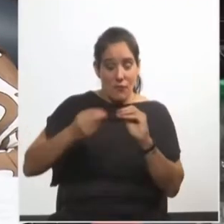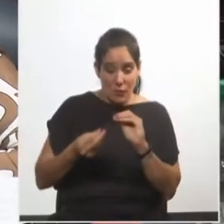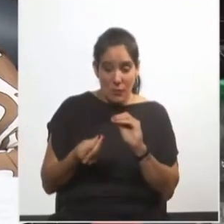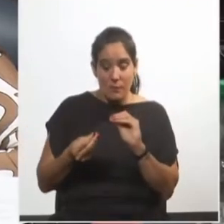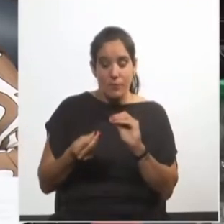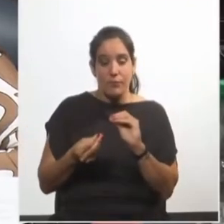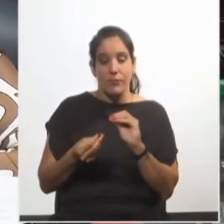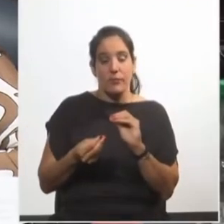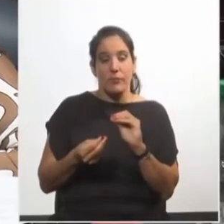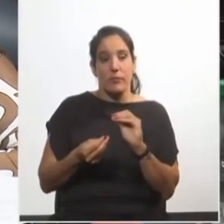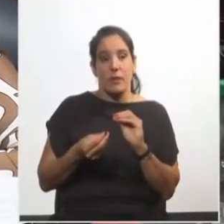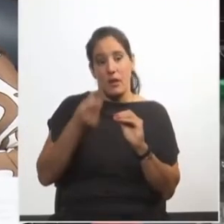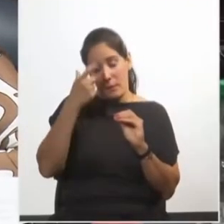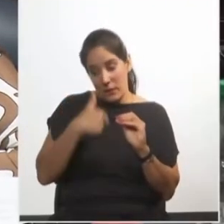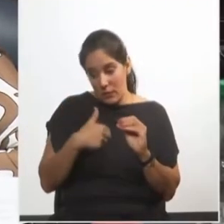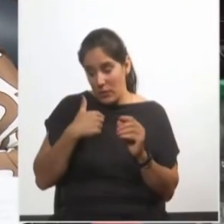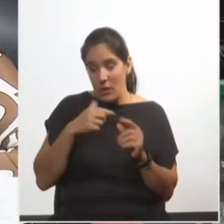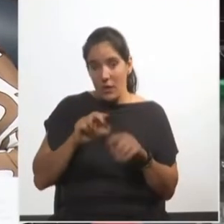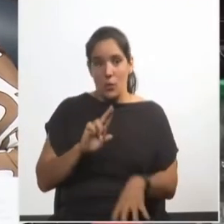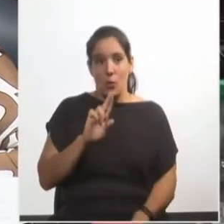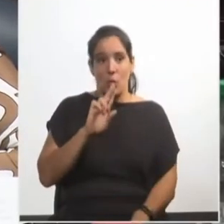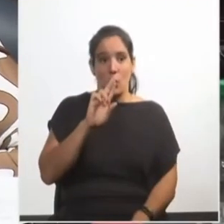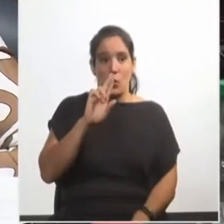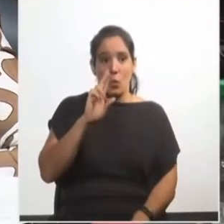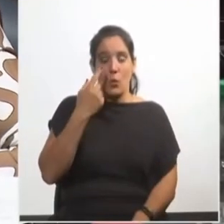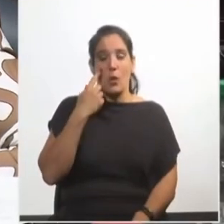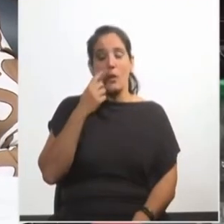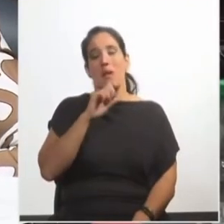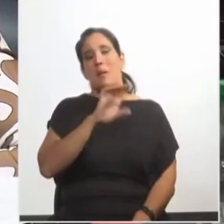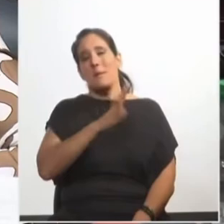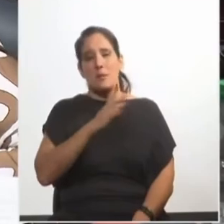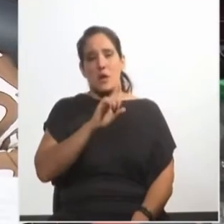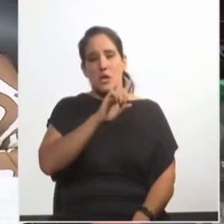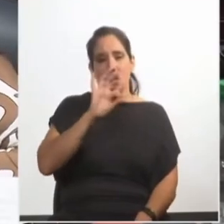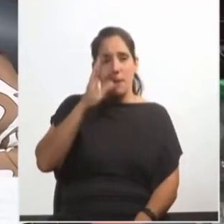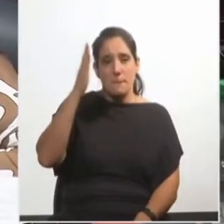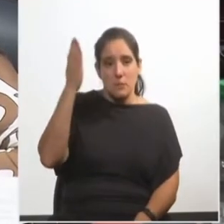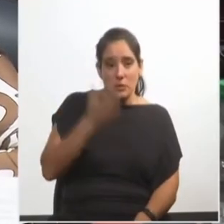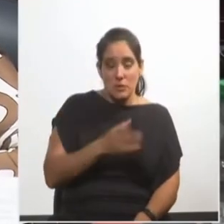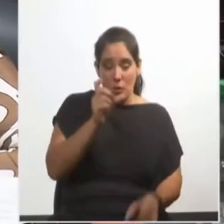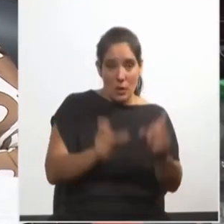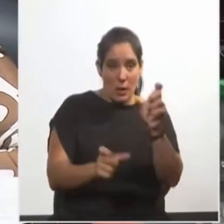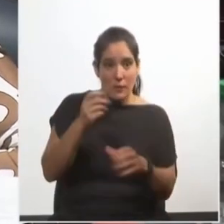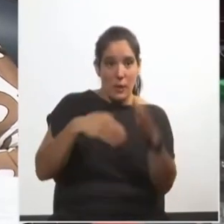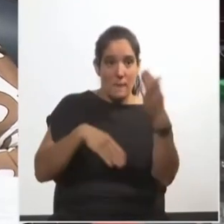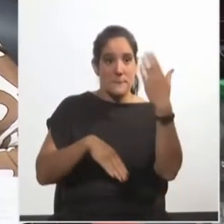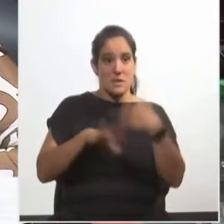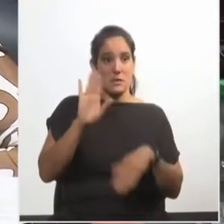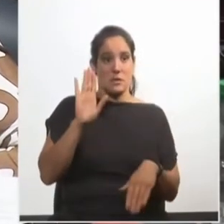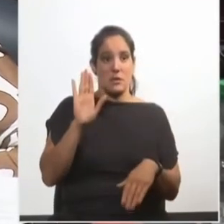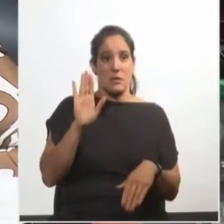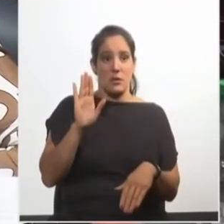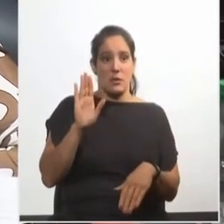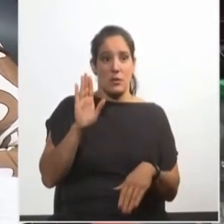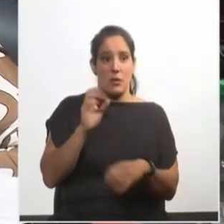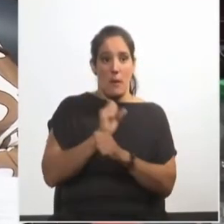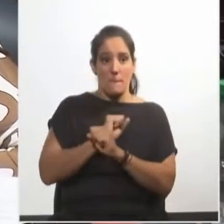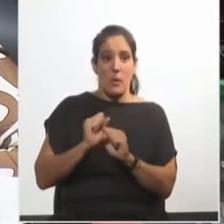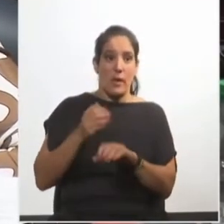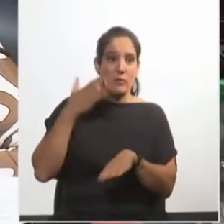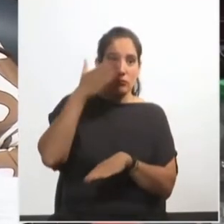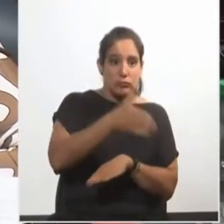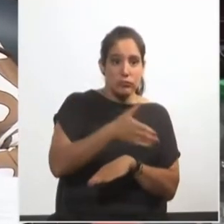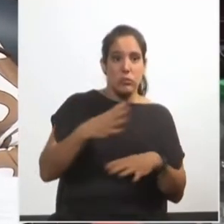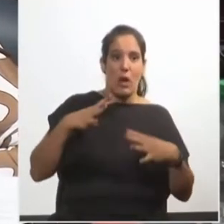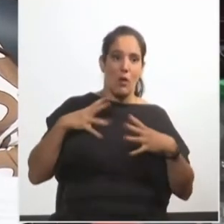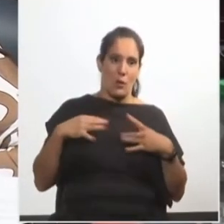mecanismos sucede hoy en el Uruguay que cerca del 100% de las personas mayores tengan acceso a una